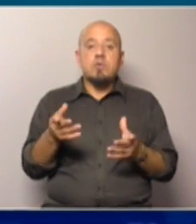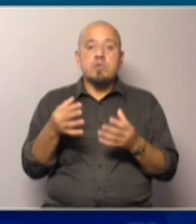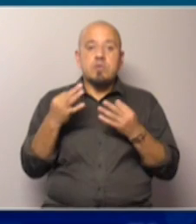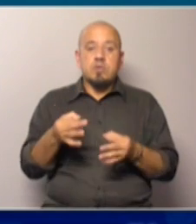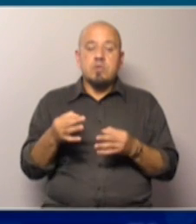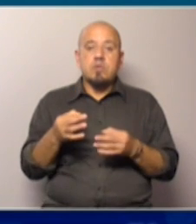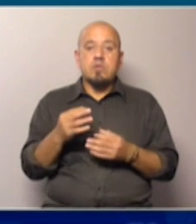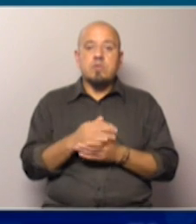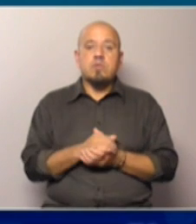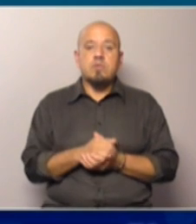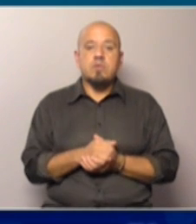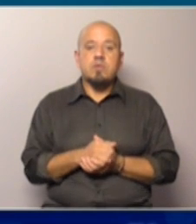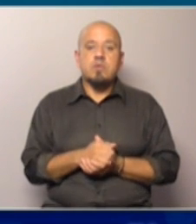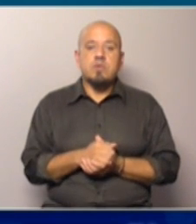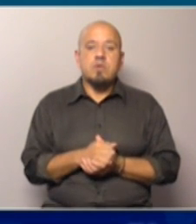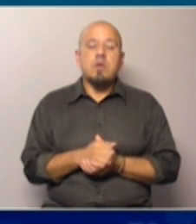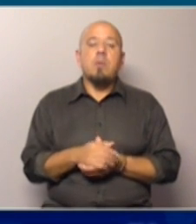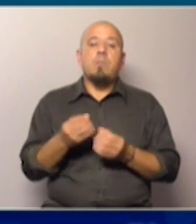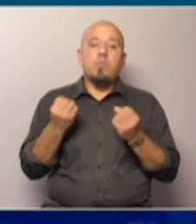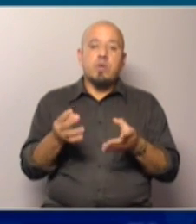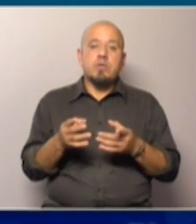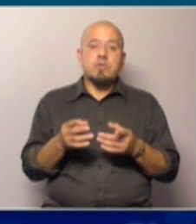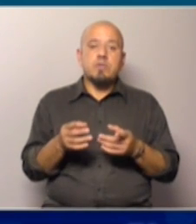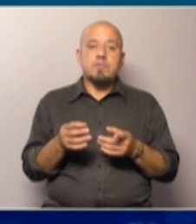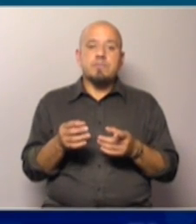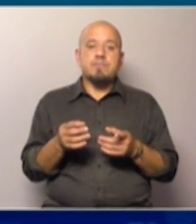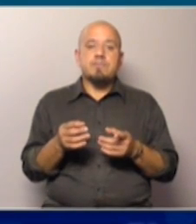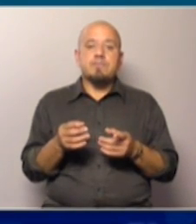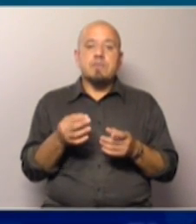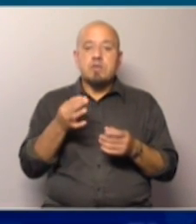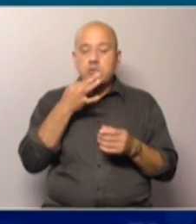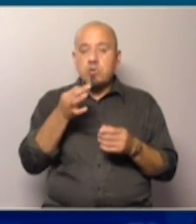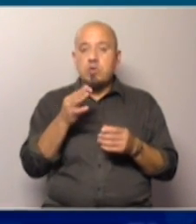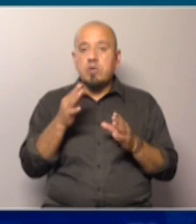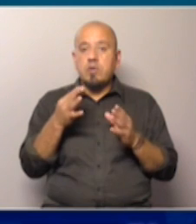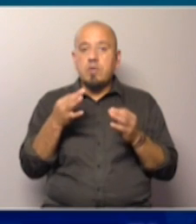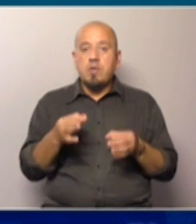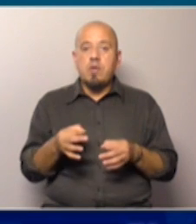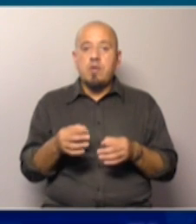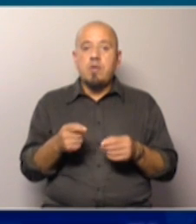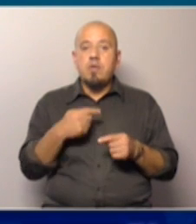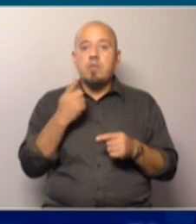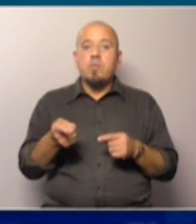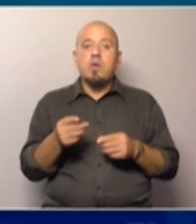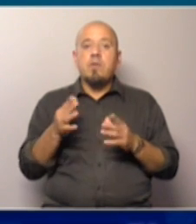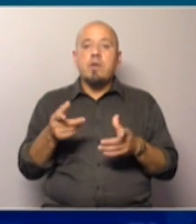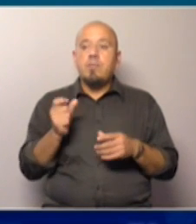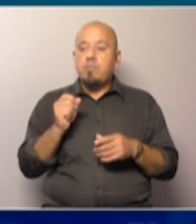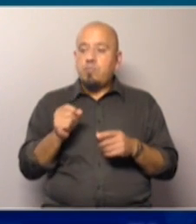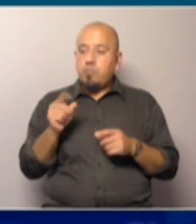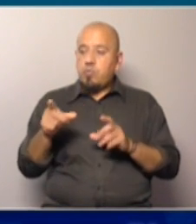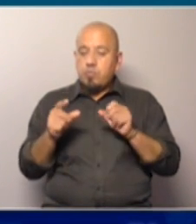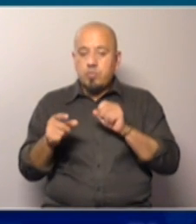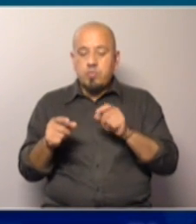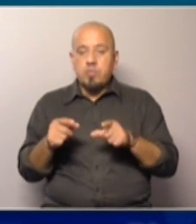absolutamente válida. Bien. También. Uh-huh. ¿No? Por eso que, de alguna manera, digo, es muy bueno después bajar a lo específico del texto que vamos a